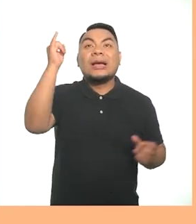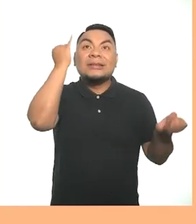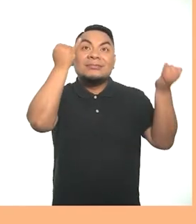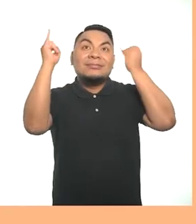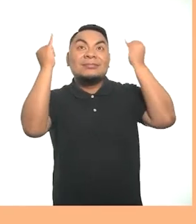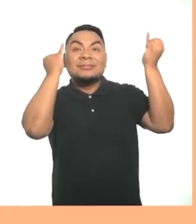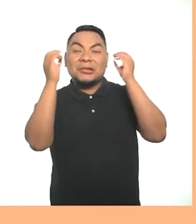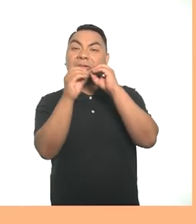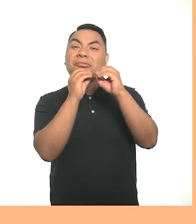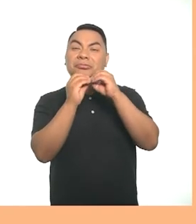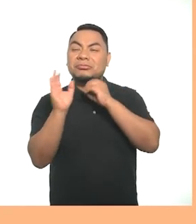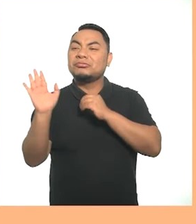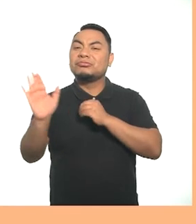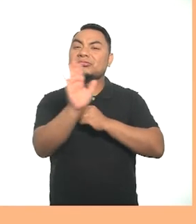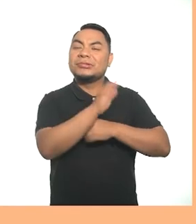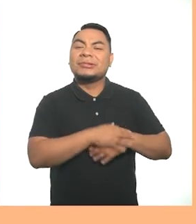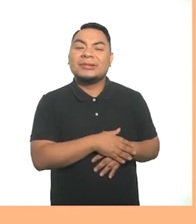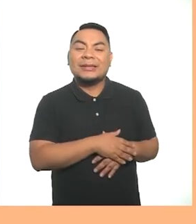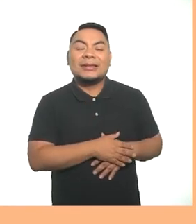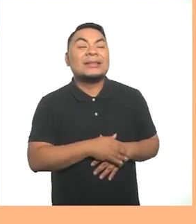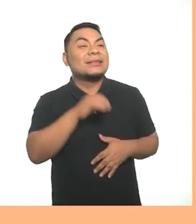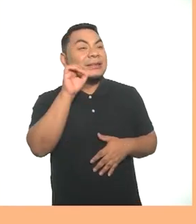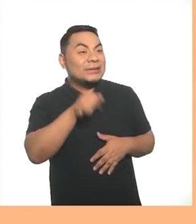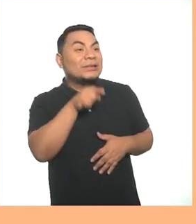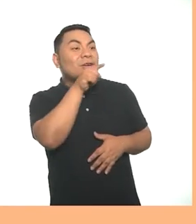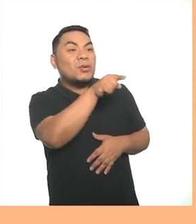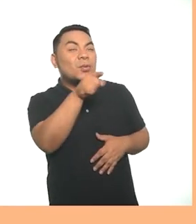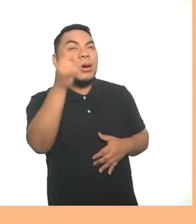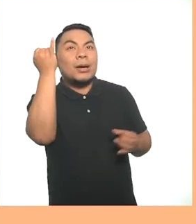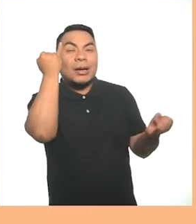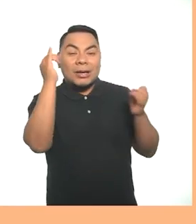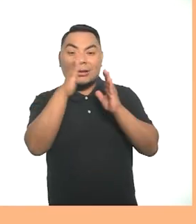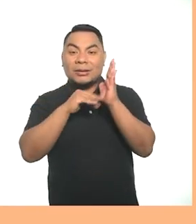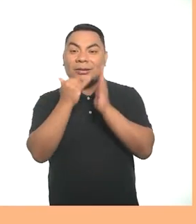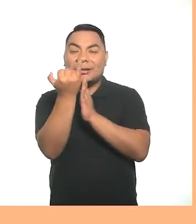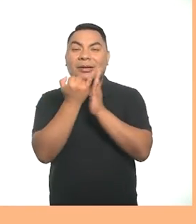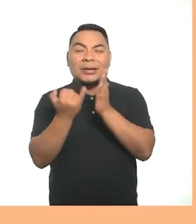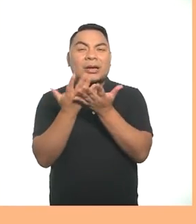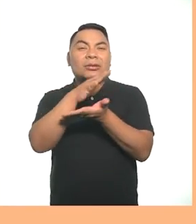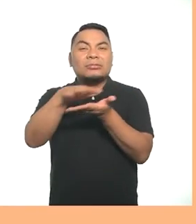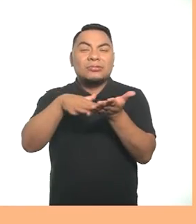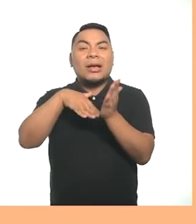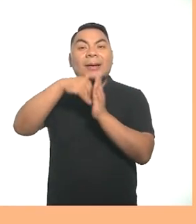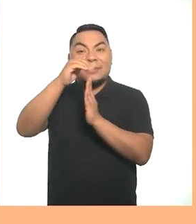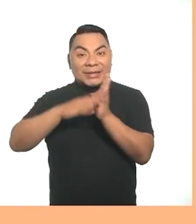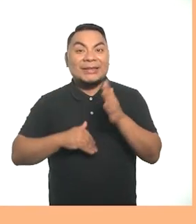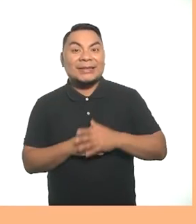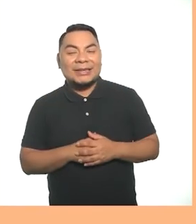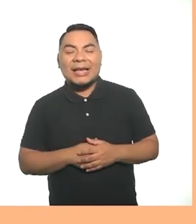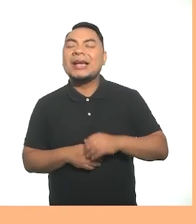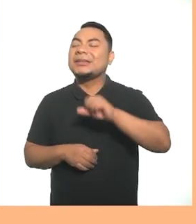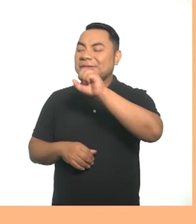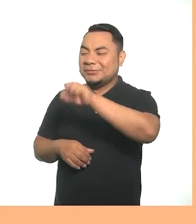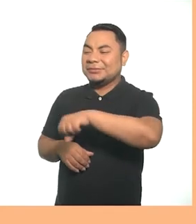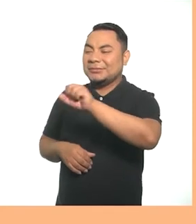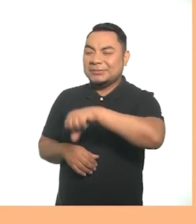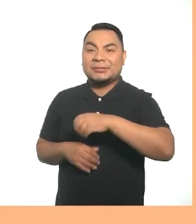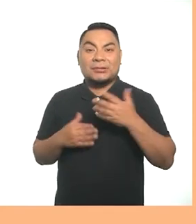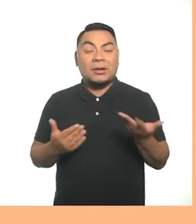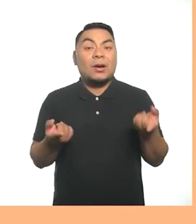nuestra imaginación. Los últimos toques los damos con pintura. Así